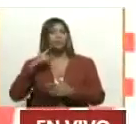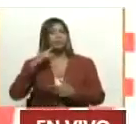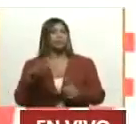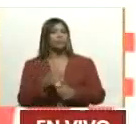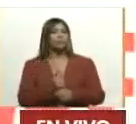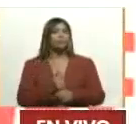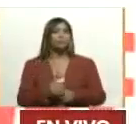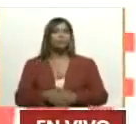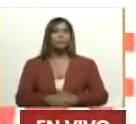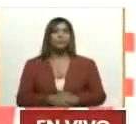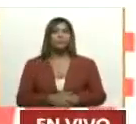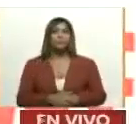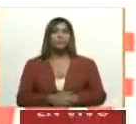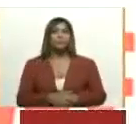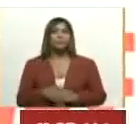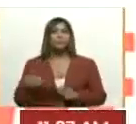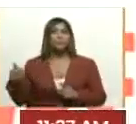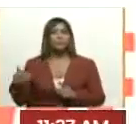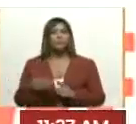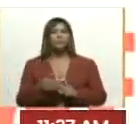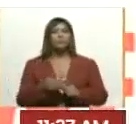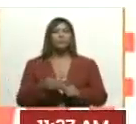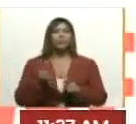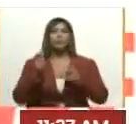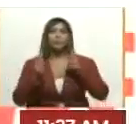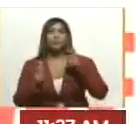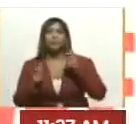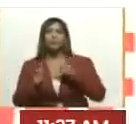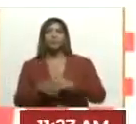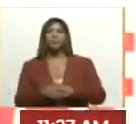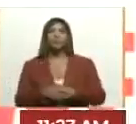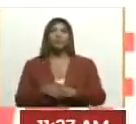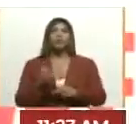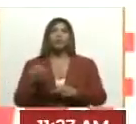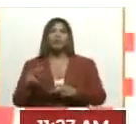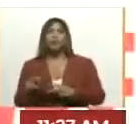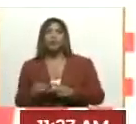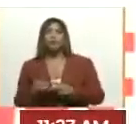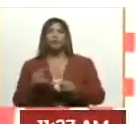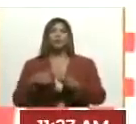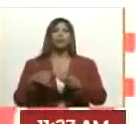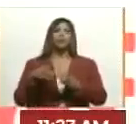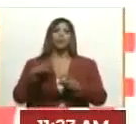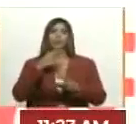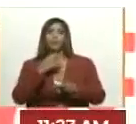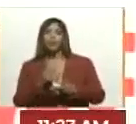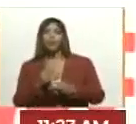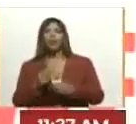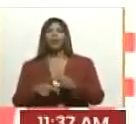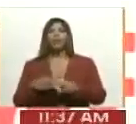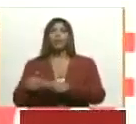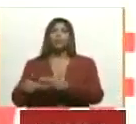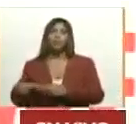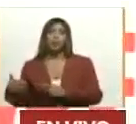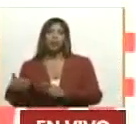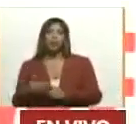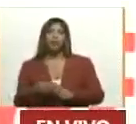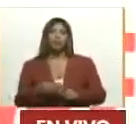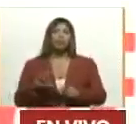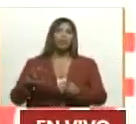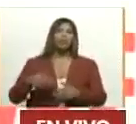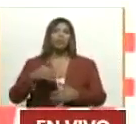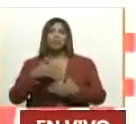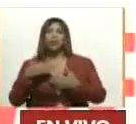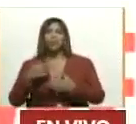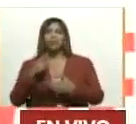que acusar a Hugo Chávez, a Evo Morales, a Fidel Castro, de revolucionario, de terrorista,